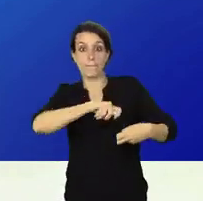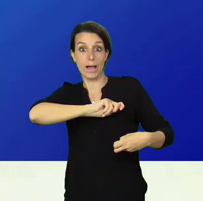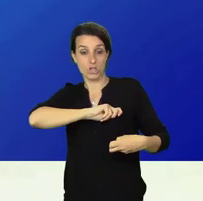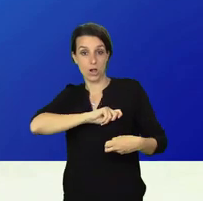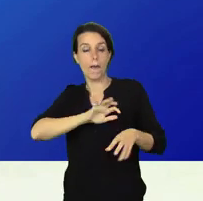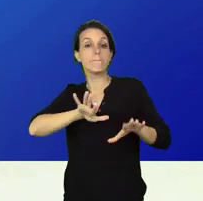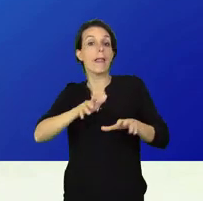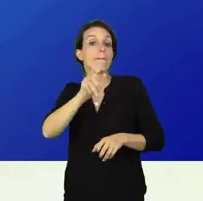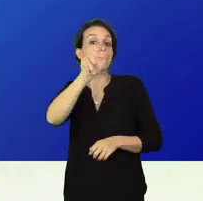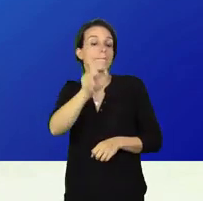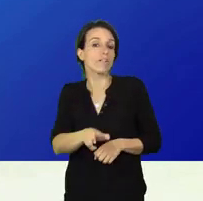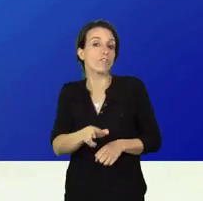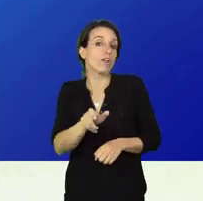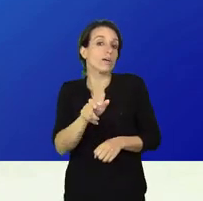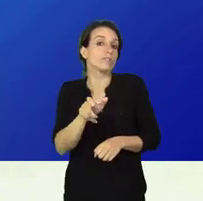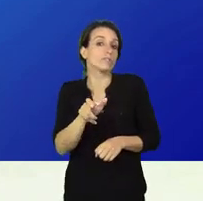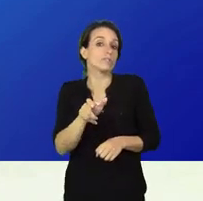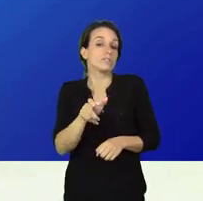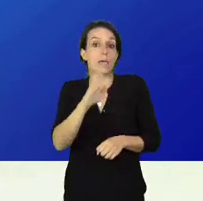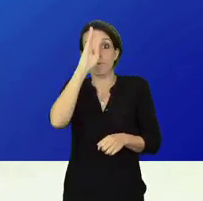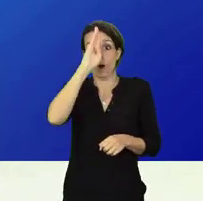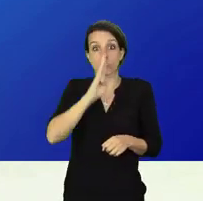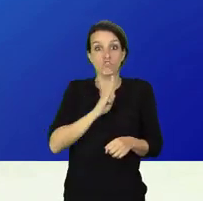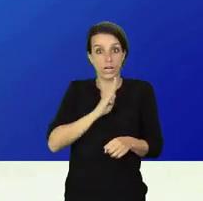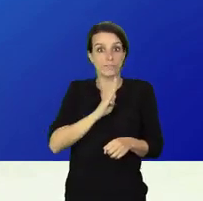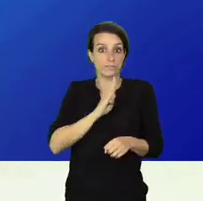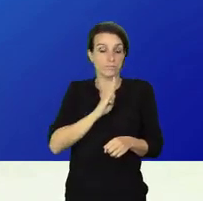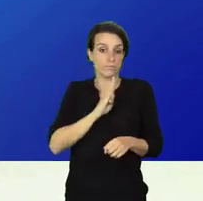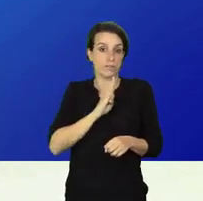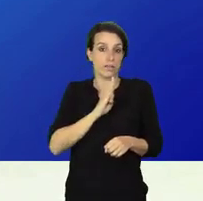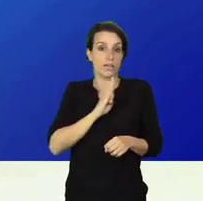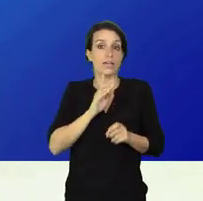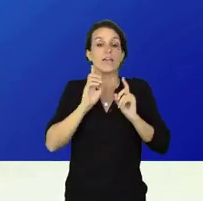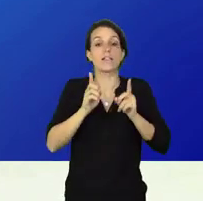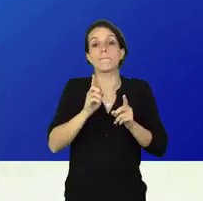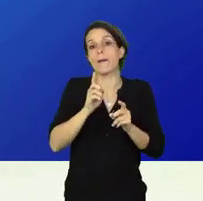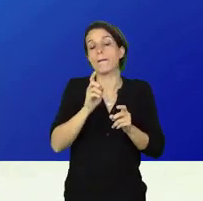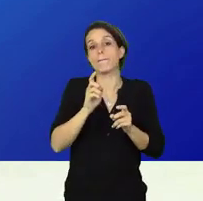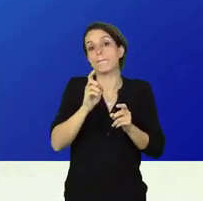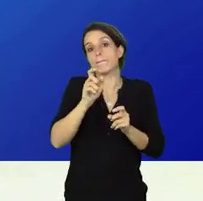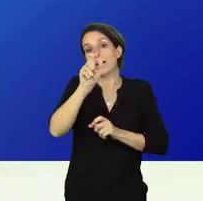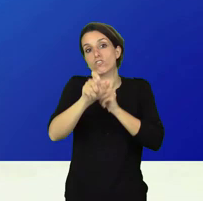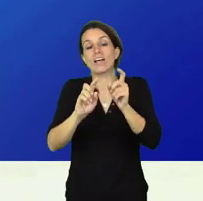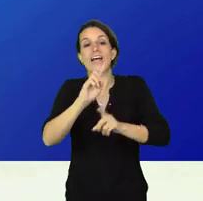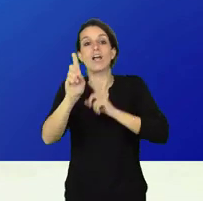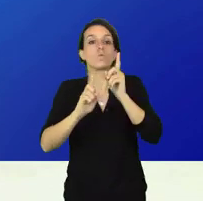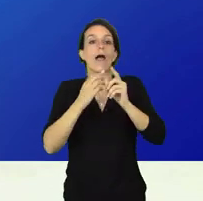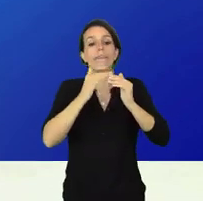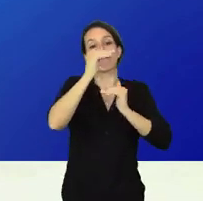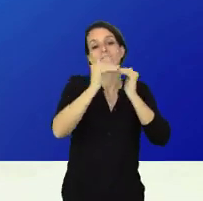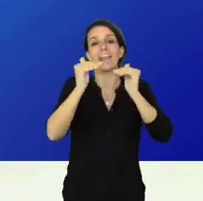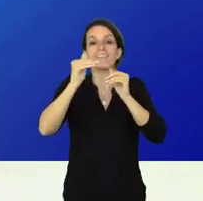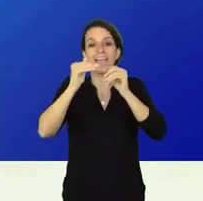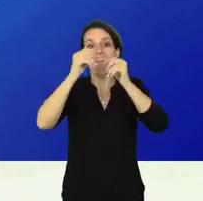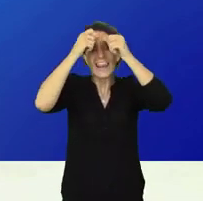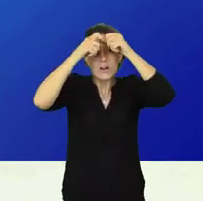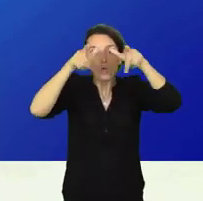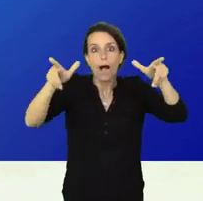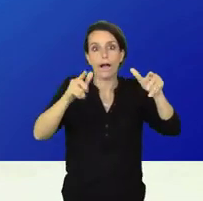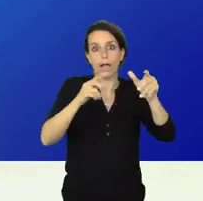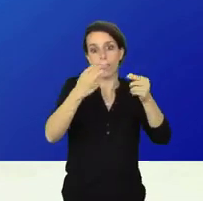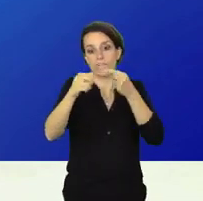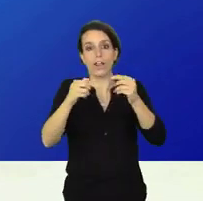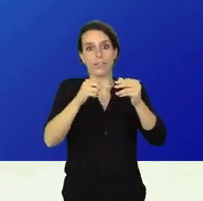para personas hipoacúsicas y para personas con trastornos específicos del lenguaje,